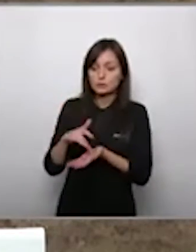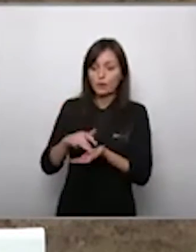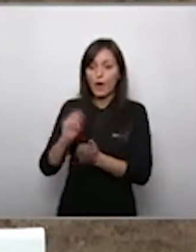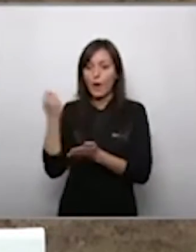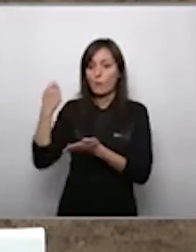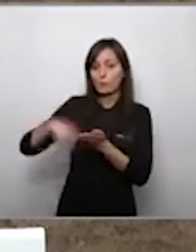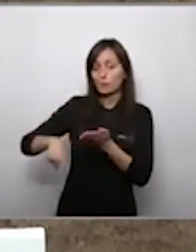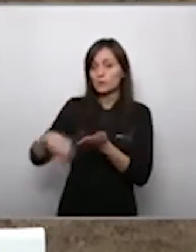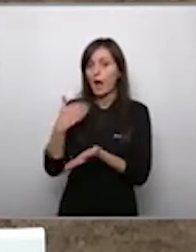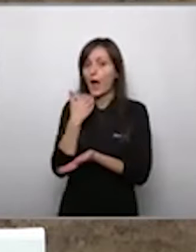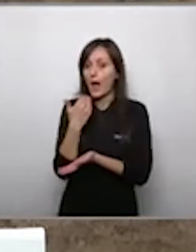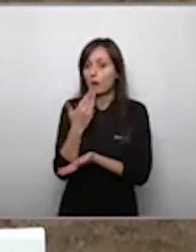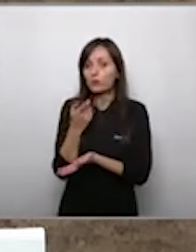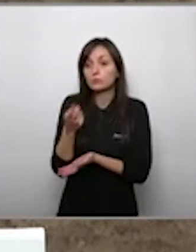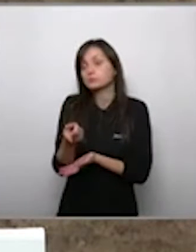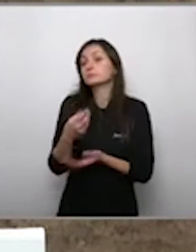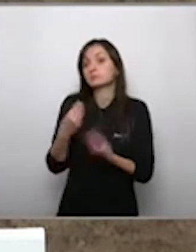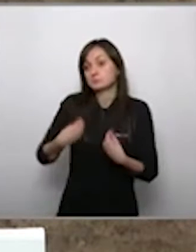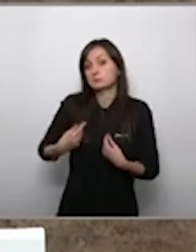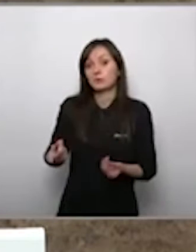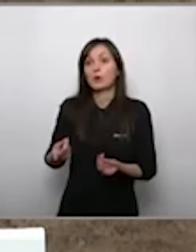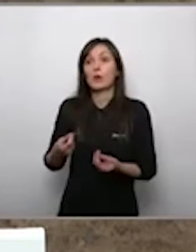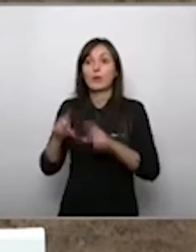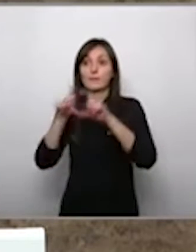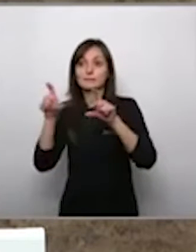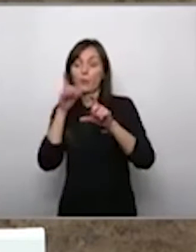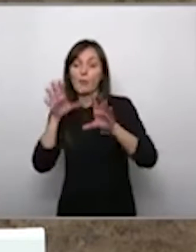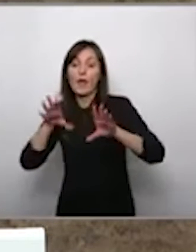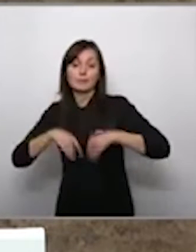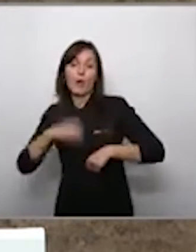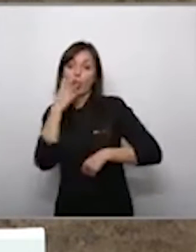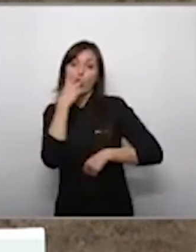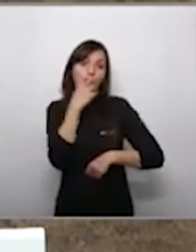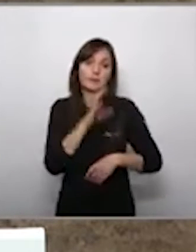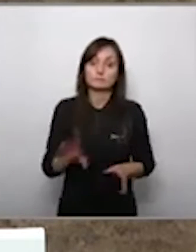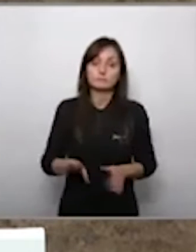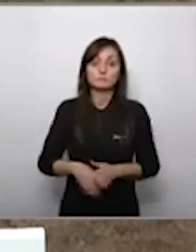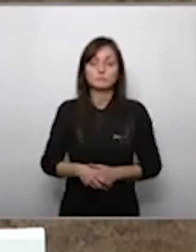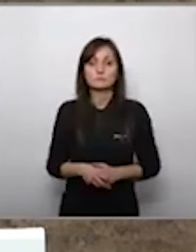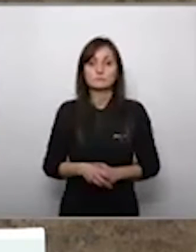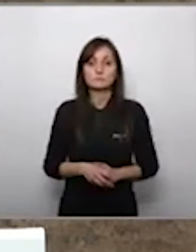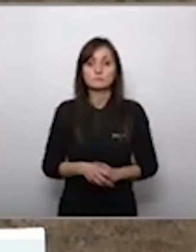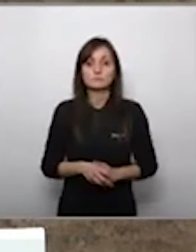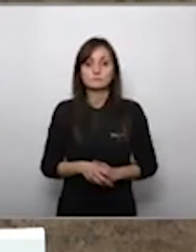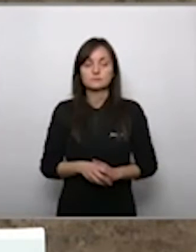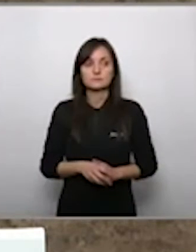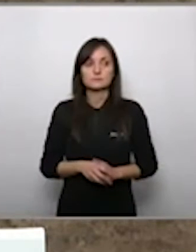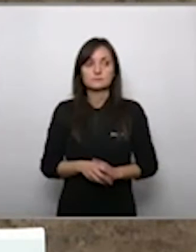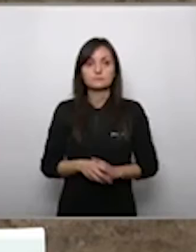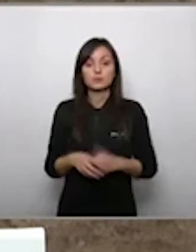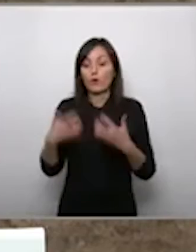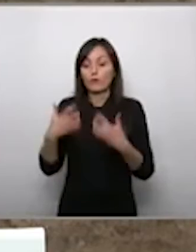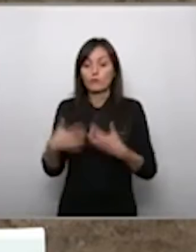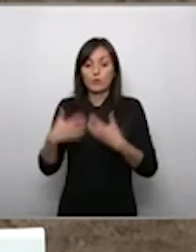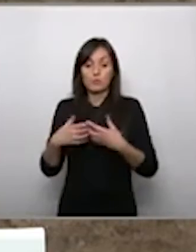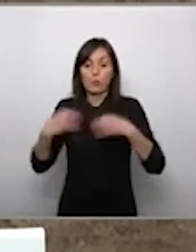sanción, como es el caso, y esa empresa puede o aceptarla o recurrirla. Yo creo que es un funcionamiento